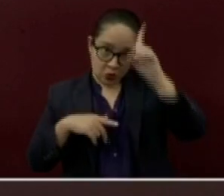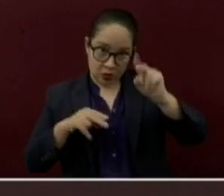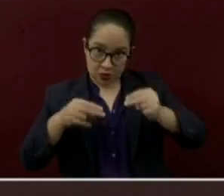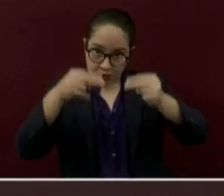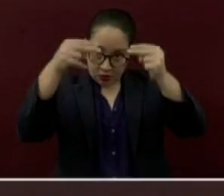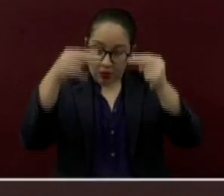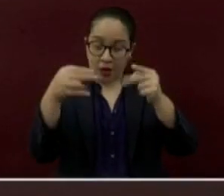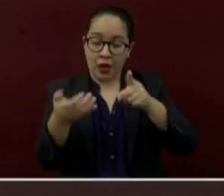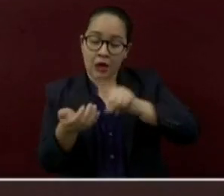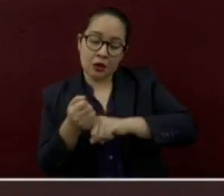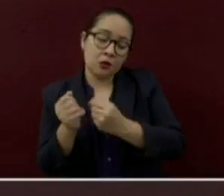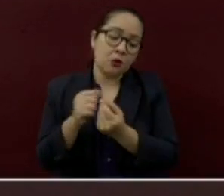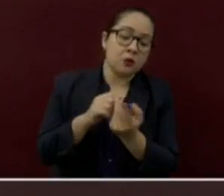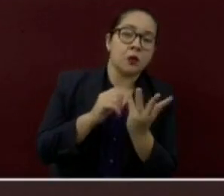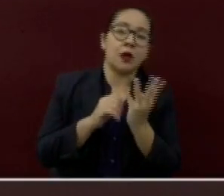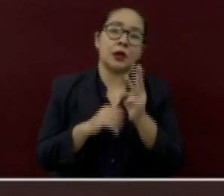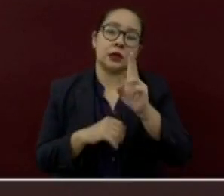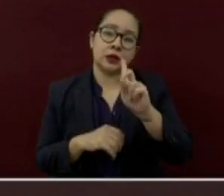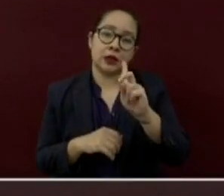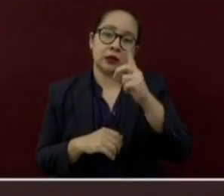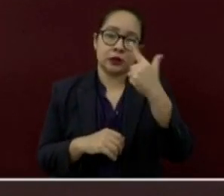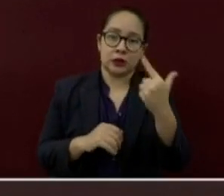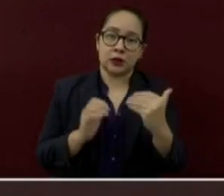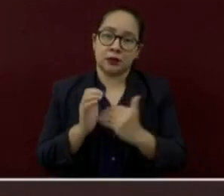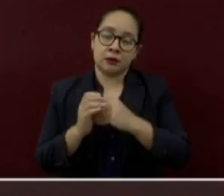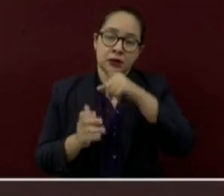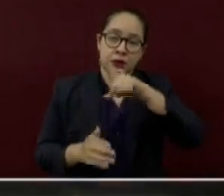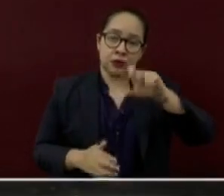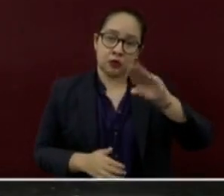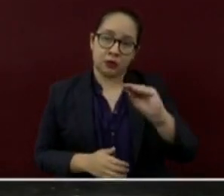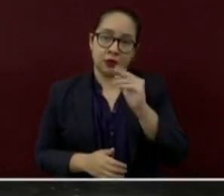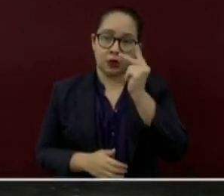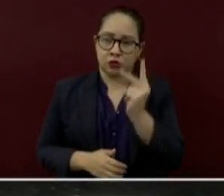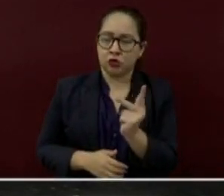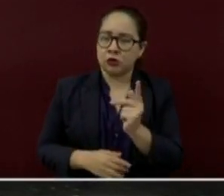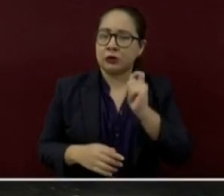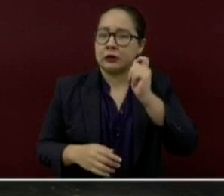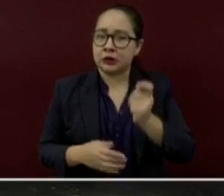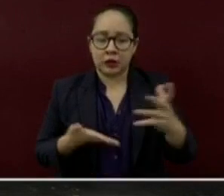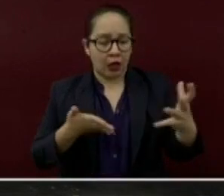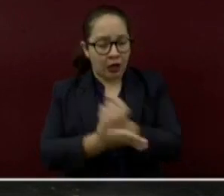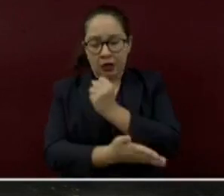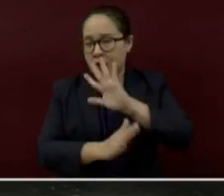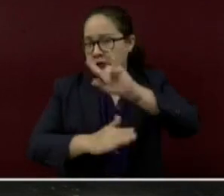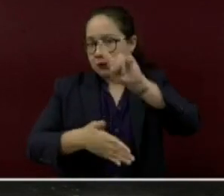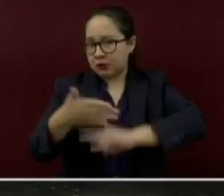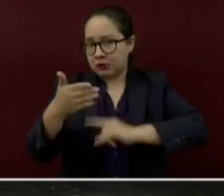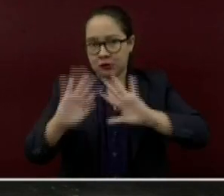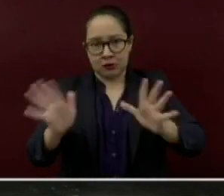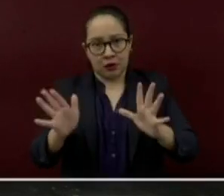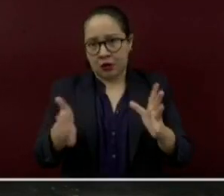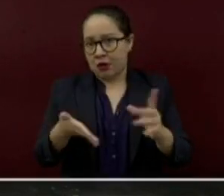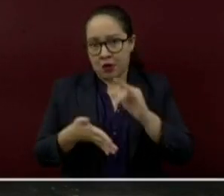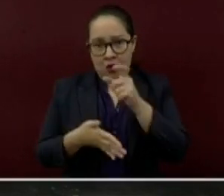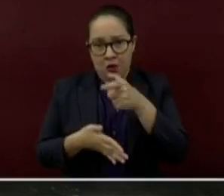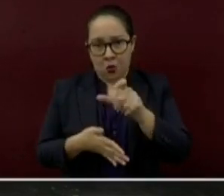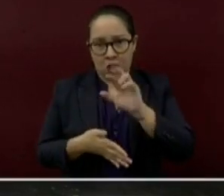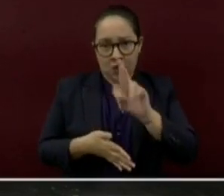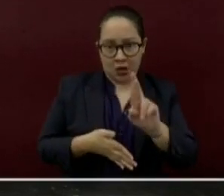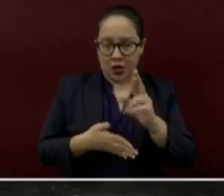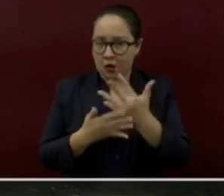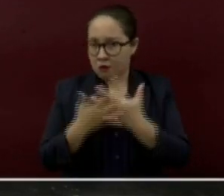de los cuales 37 mil 198 han obtenido un cartel con código qr